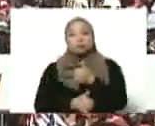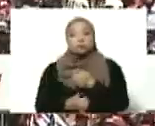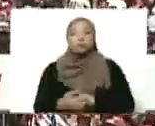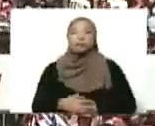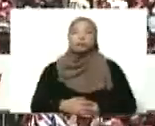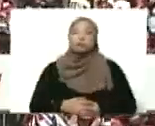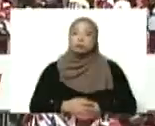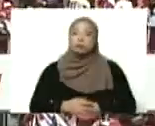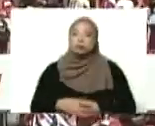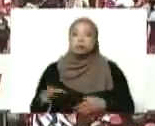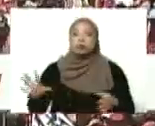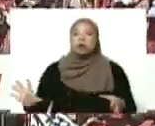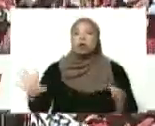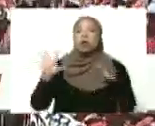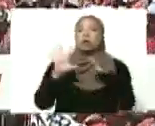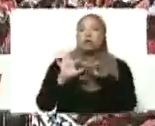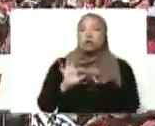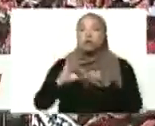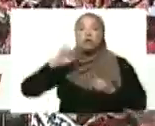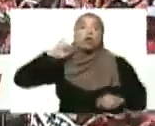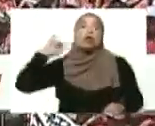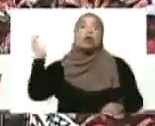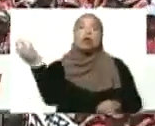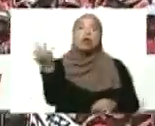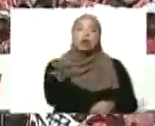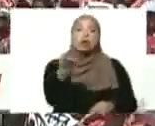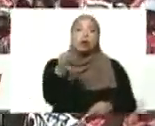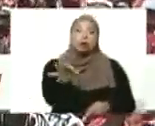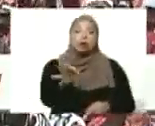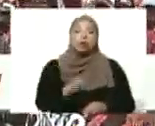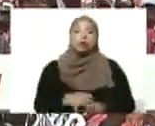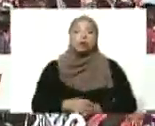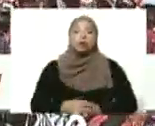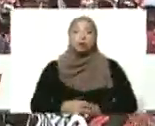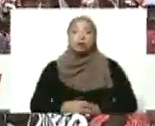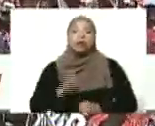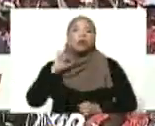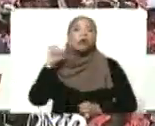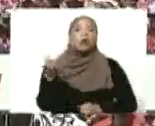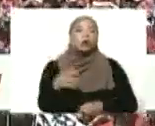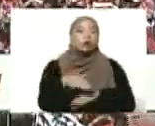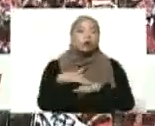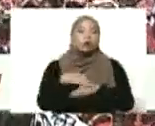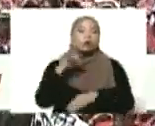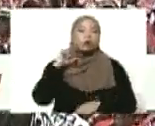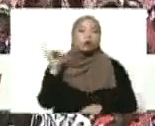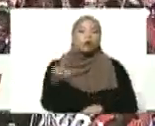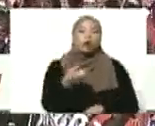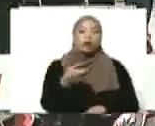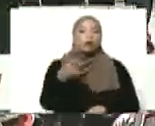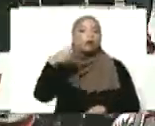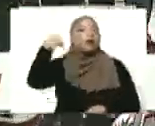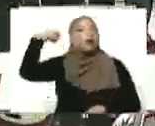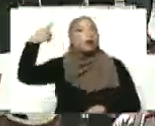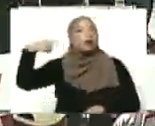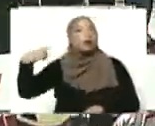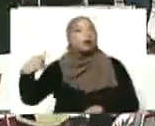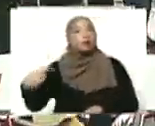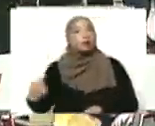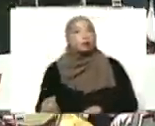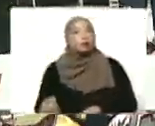vicepresidente de Enlace Paraguárico. Paraguay. Está Robexa Poleo,